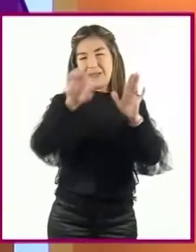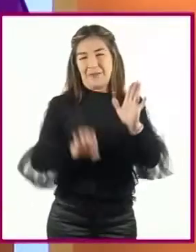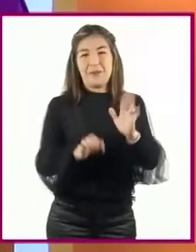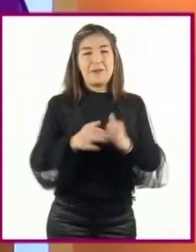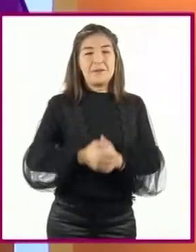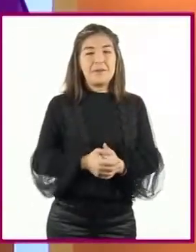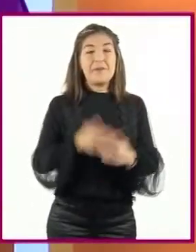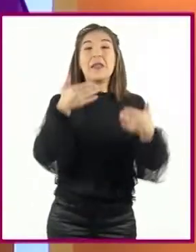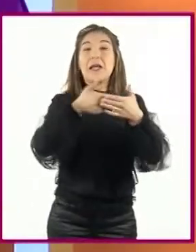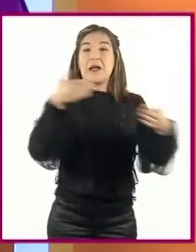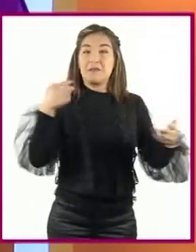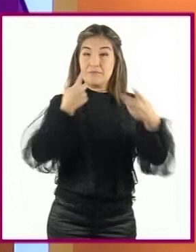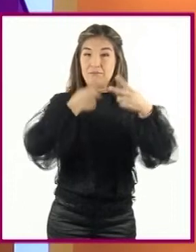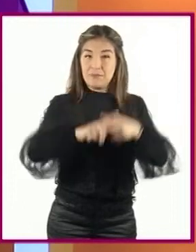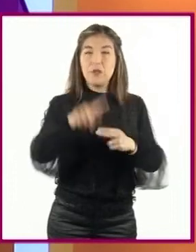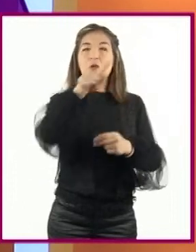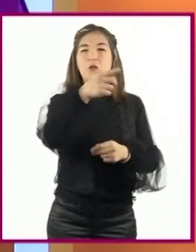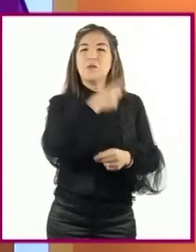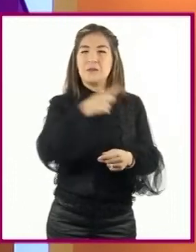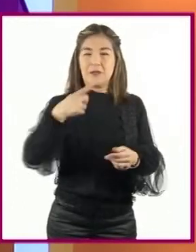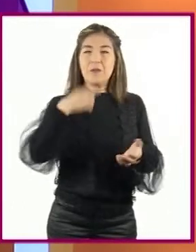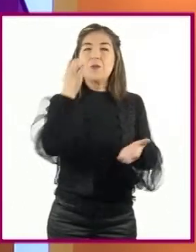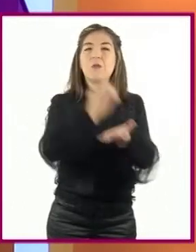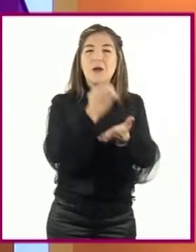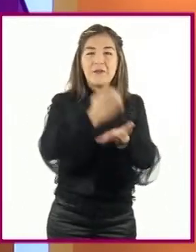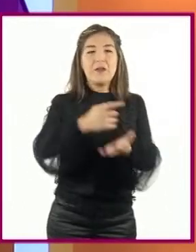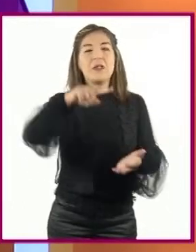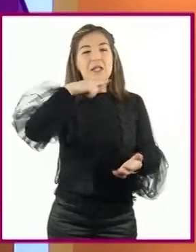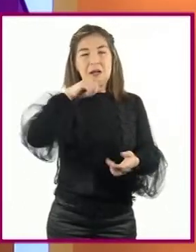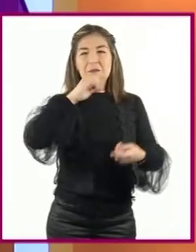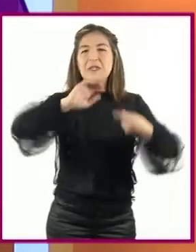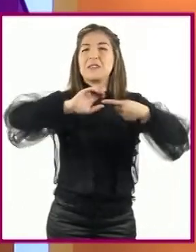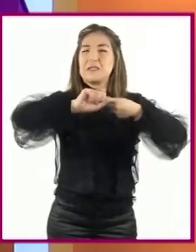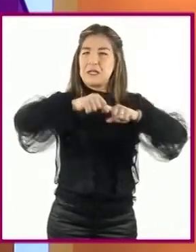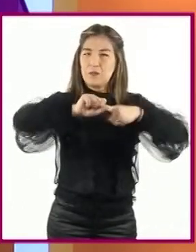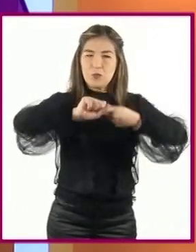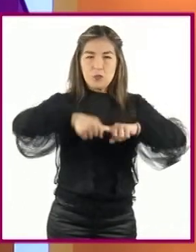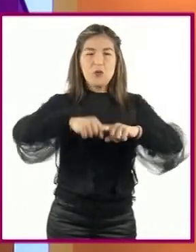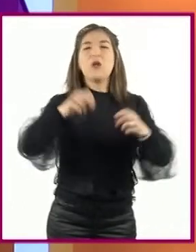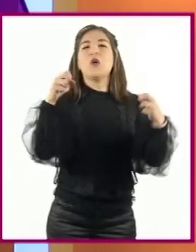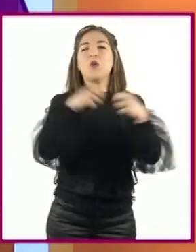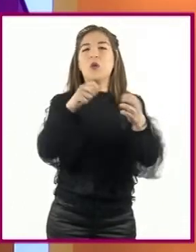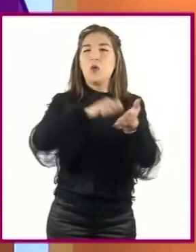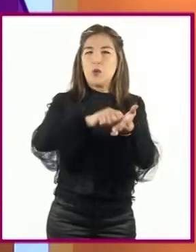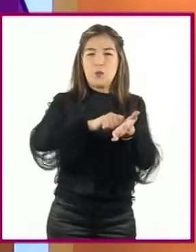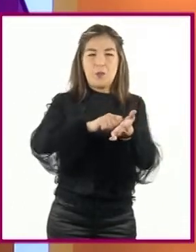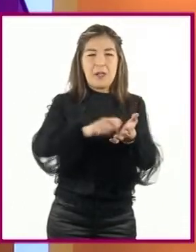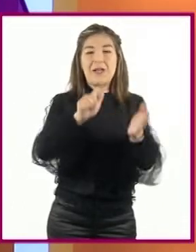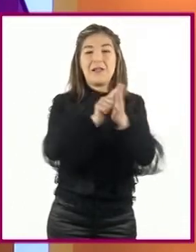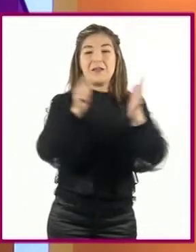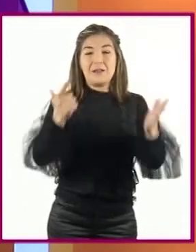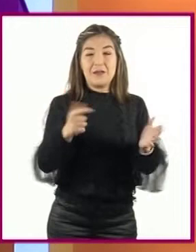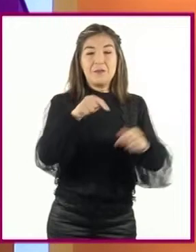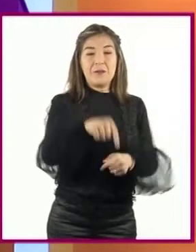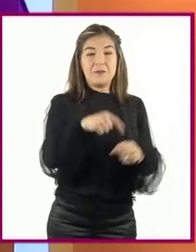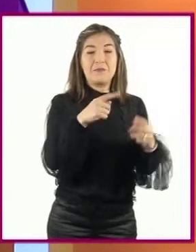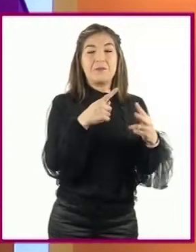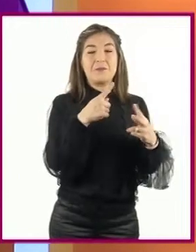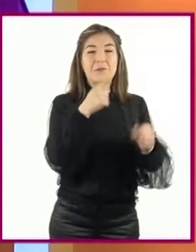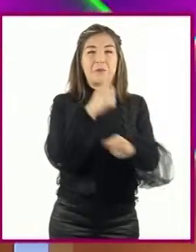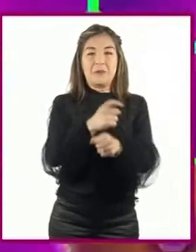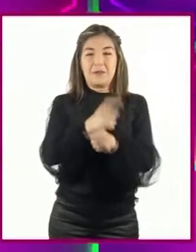Antes de iniciar, tengan a la mano cuaderno, lápiz, sacapuntas y goma, y su libro de texto de matemáticas de primer